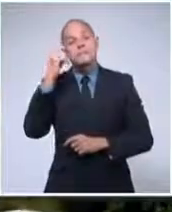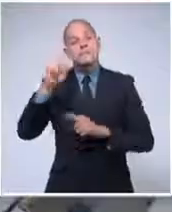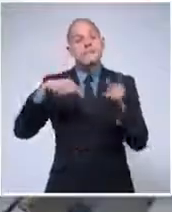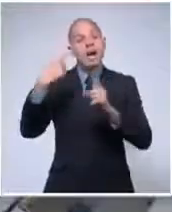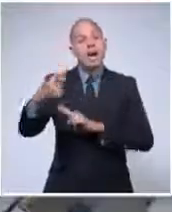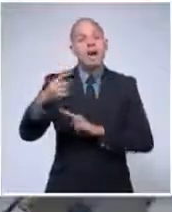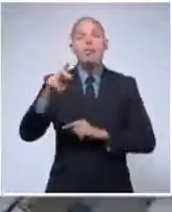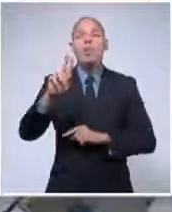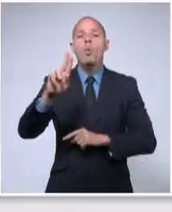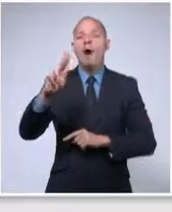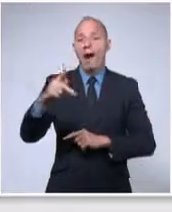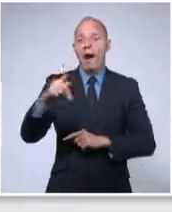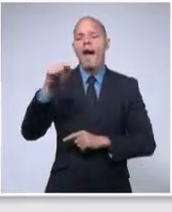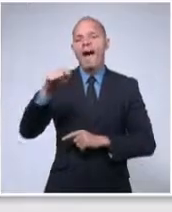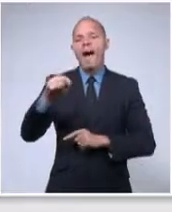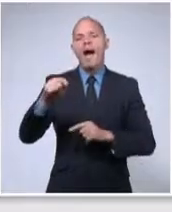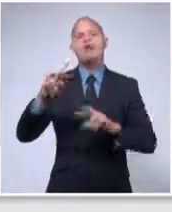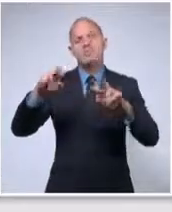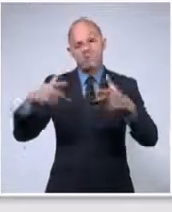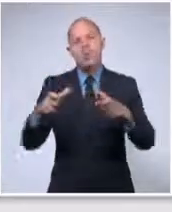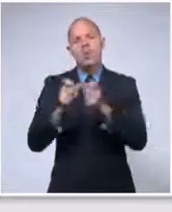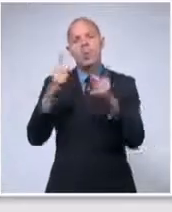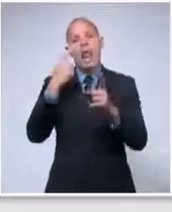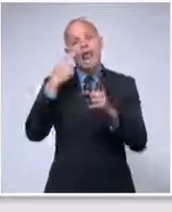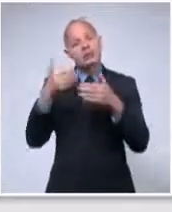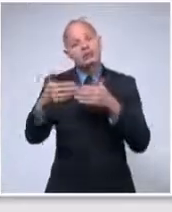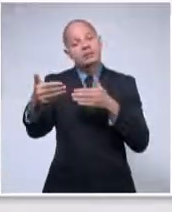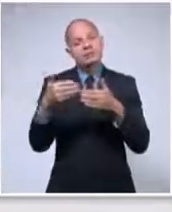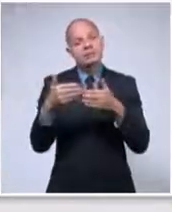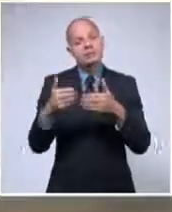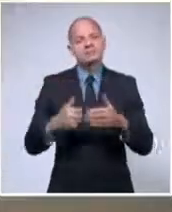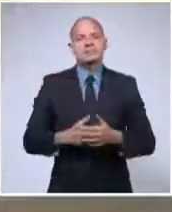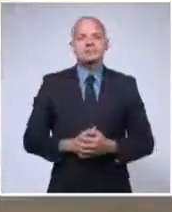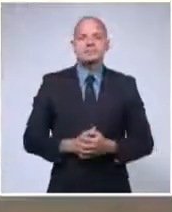el Reino Unido de Gran Bretaña. Ortelio Martín, Redacción Internacional.